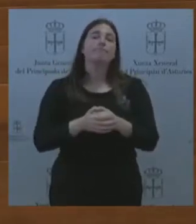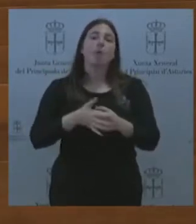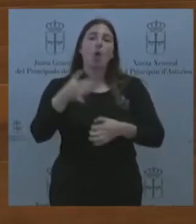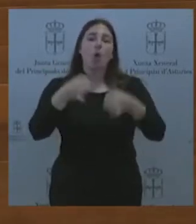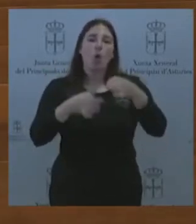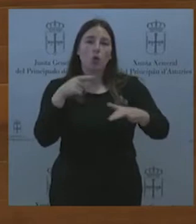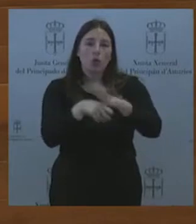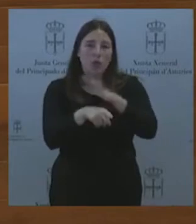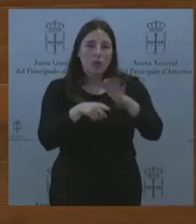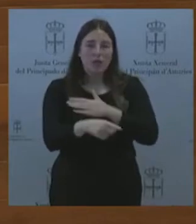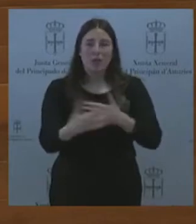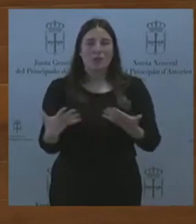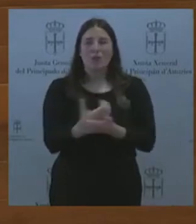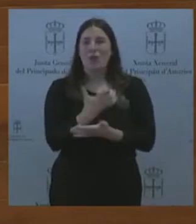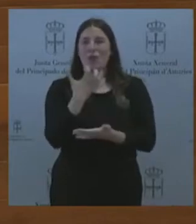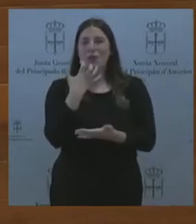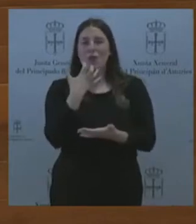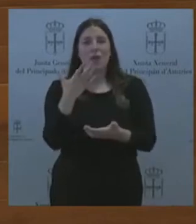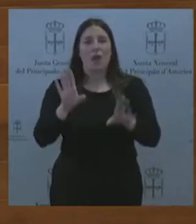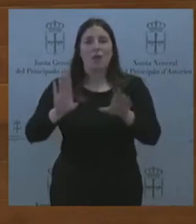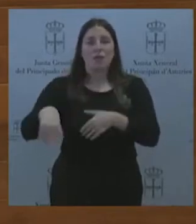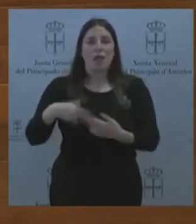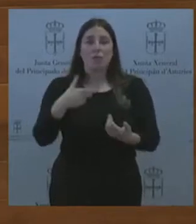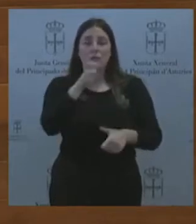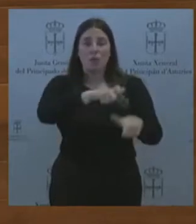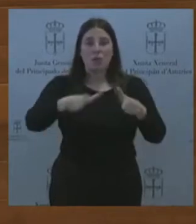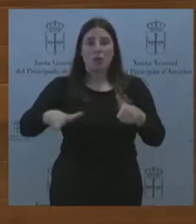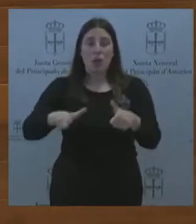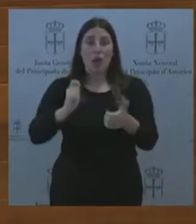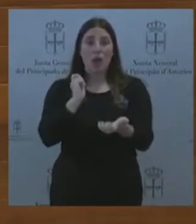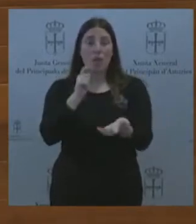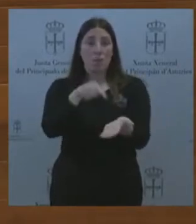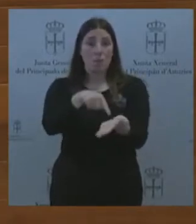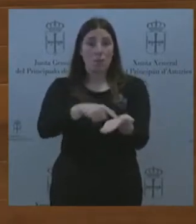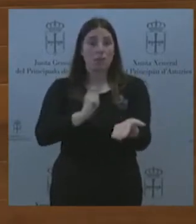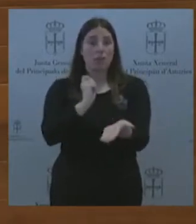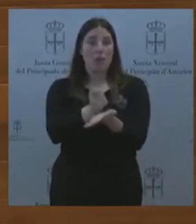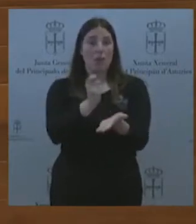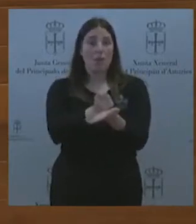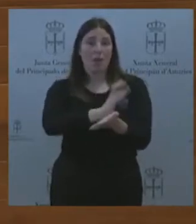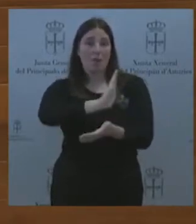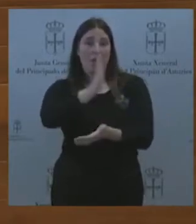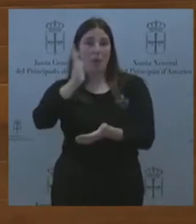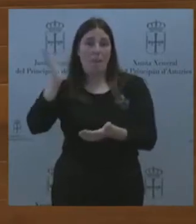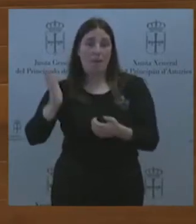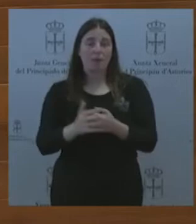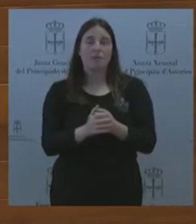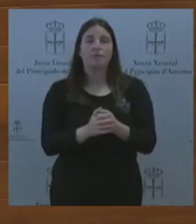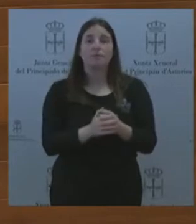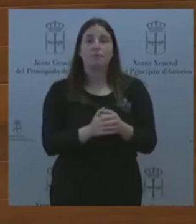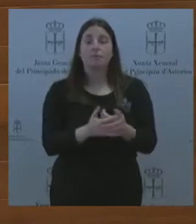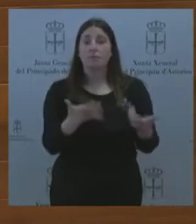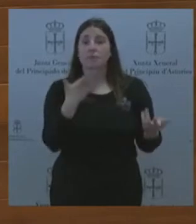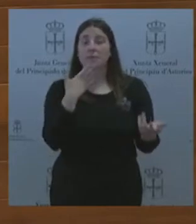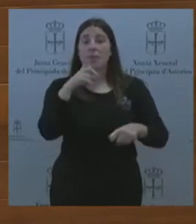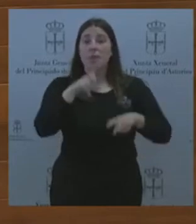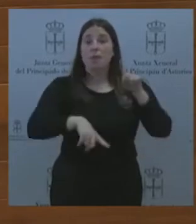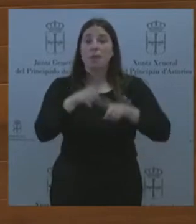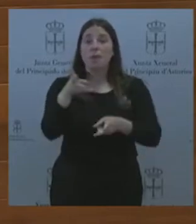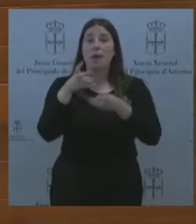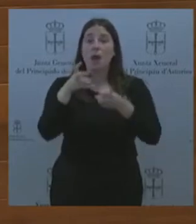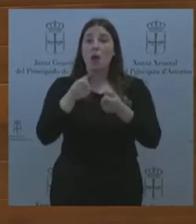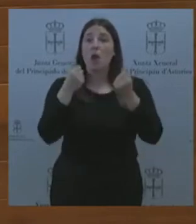contribuyente asturiano y, eso sí, con eficacia. Si de su fiscalidad va a depender la prosperidad, está claro que en Asturias vamos a